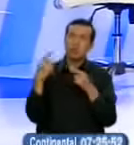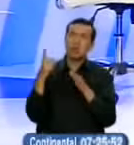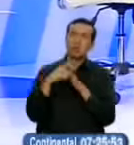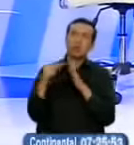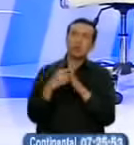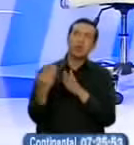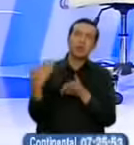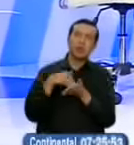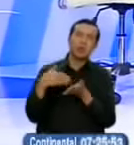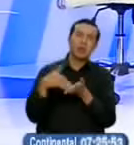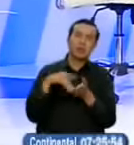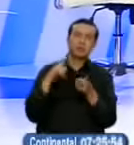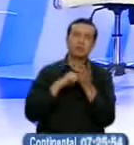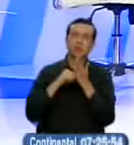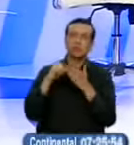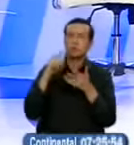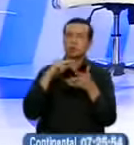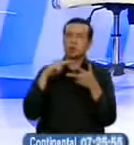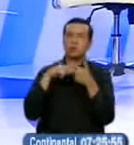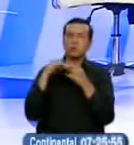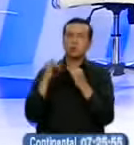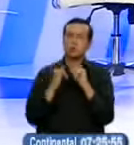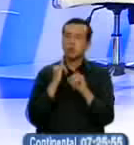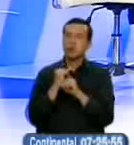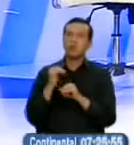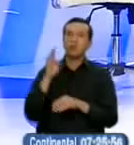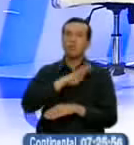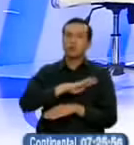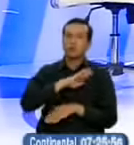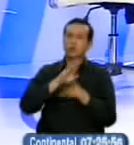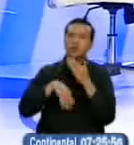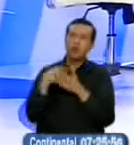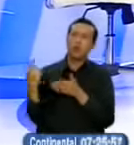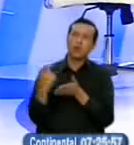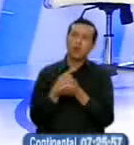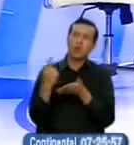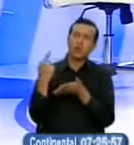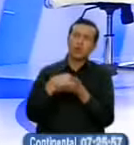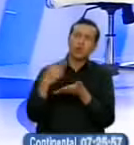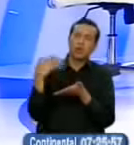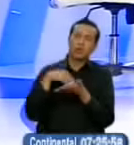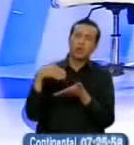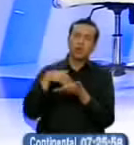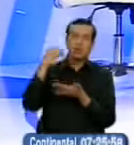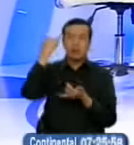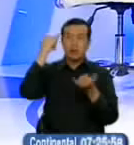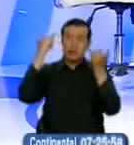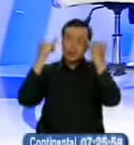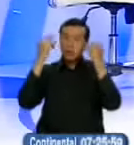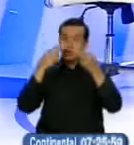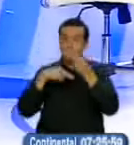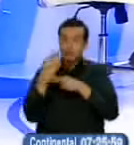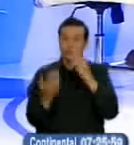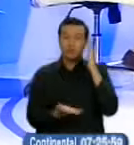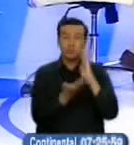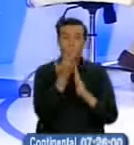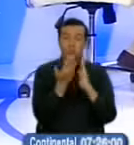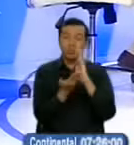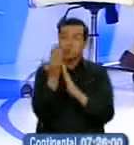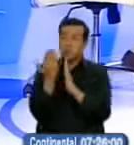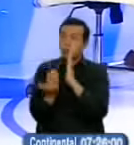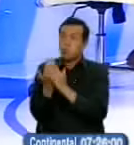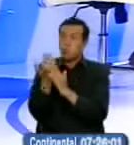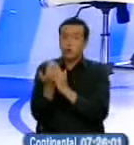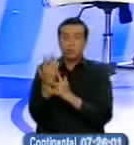SRI, me cae el Ministerio de Relaciones Laborales, me cae el municipio, me caen todos. Entonces casi emprender un negocio, generar fuentes de trabajo en el